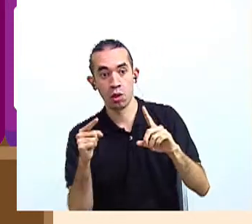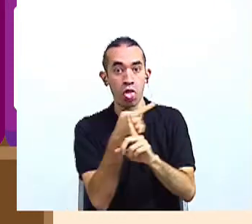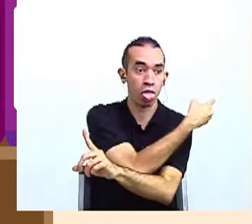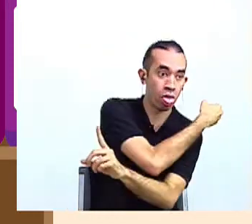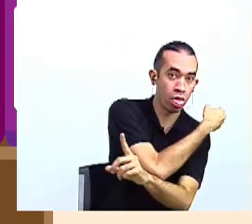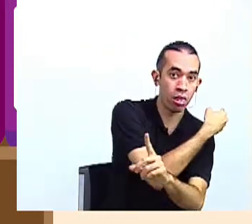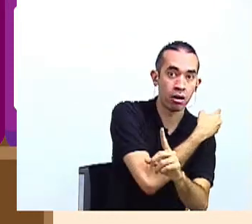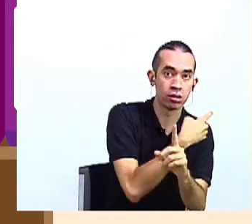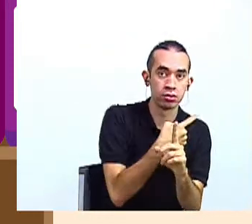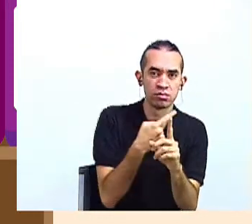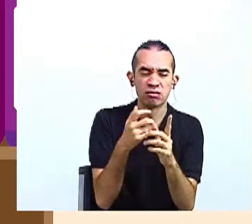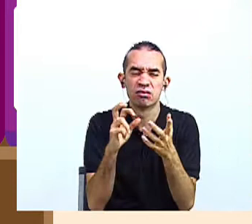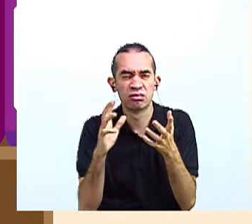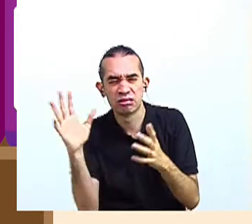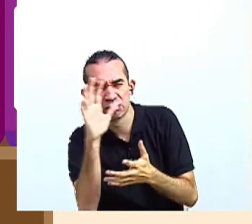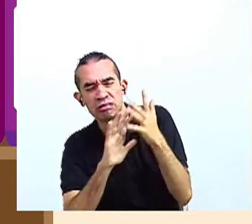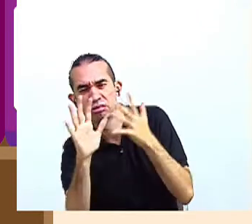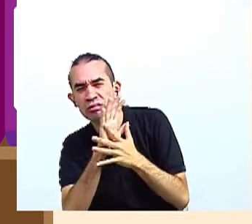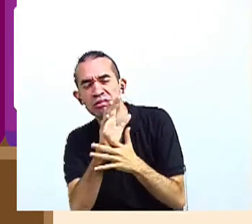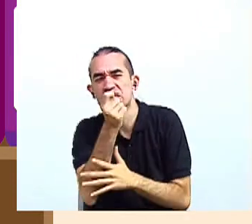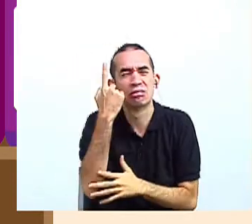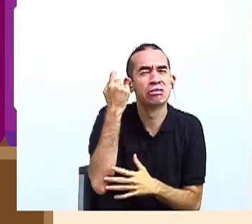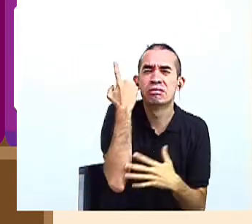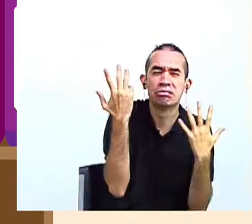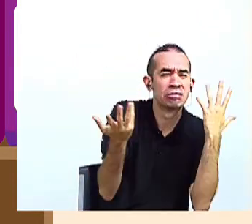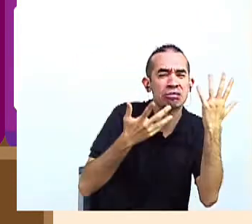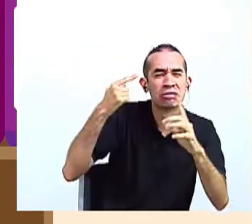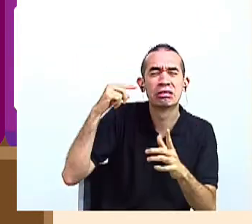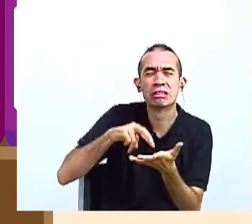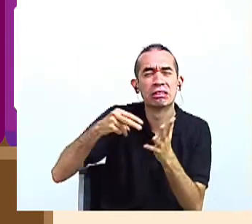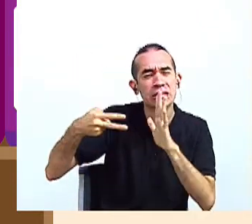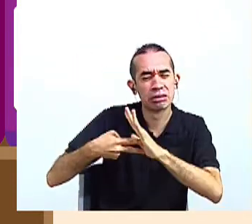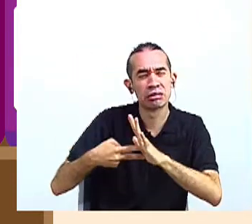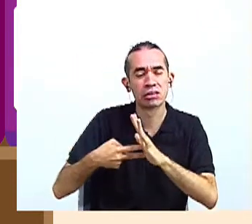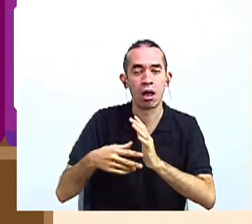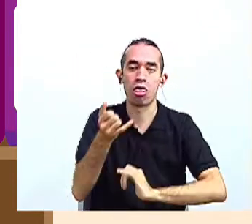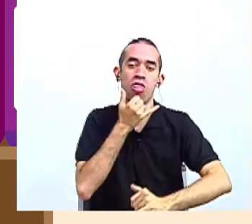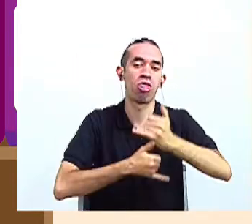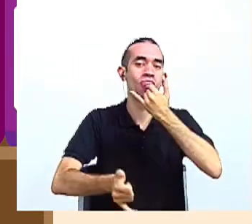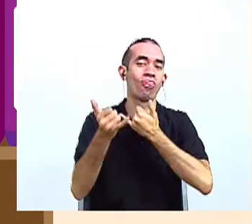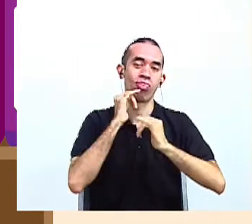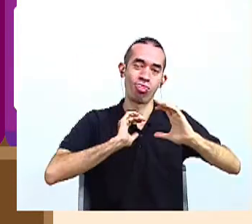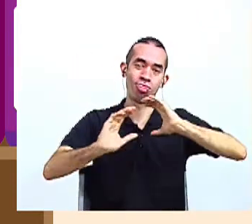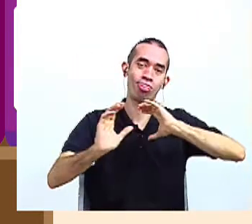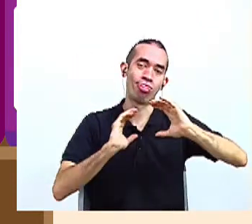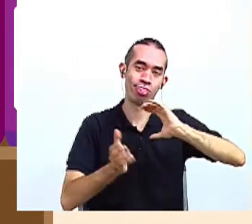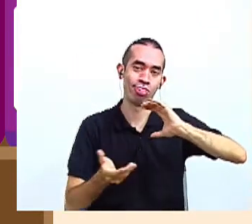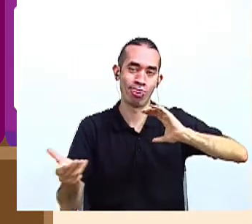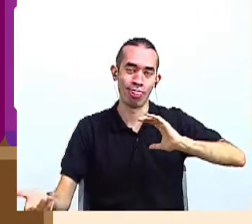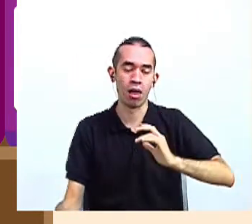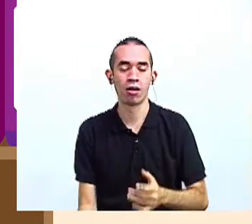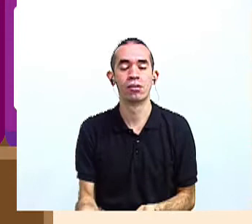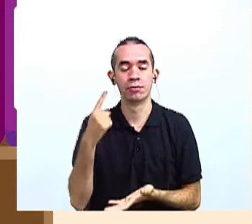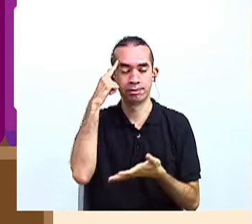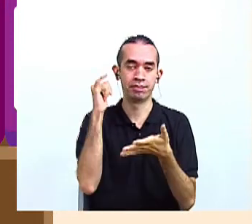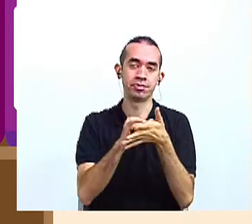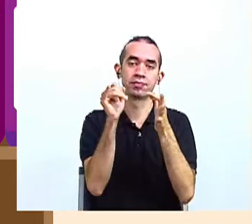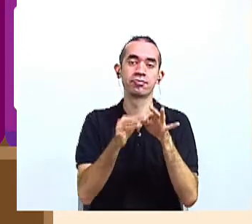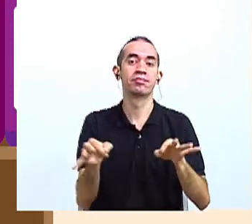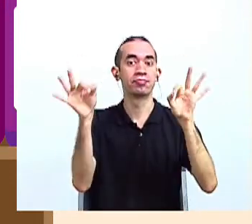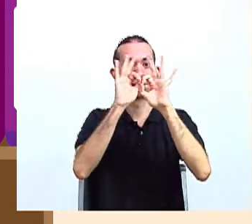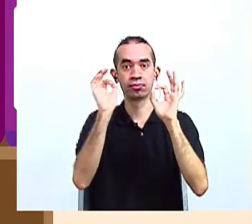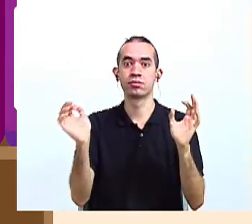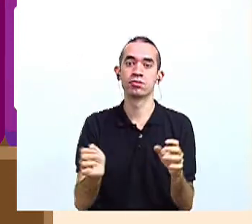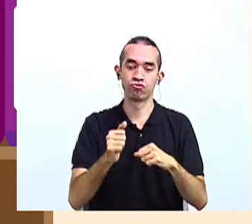ser ambiguo, incomprensible y darse errores en nuestra comunicación. Por eso es importante tener muy claras